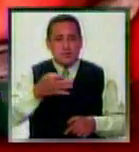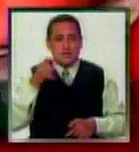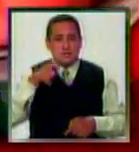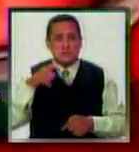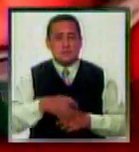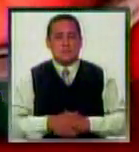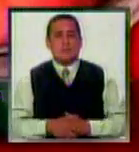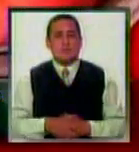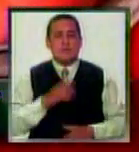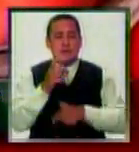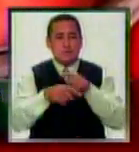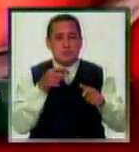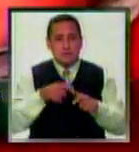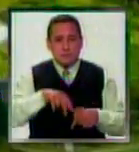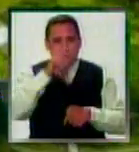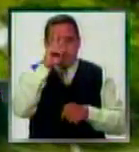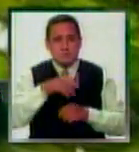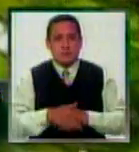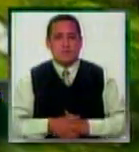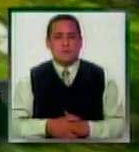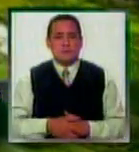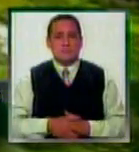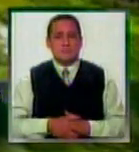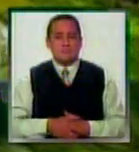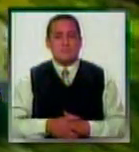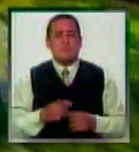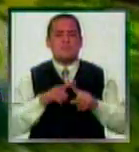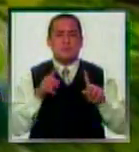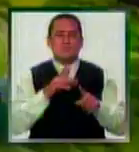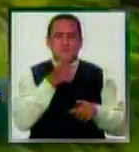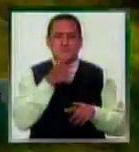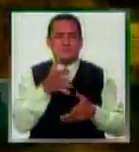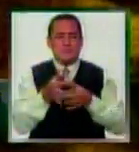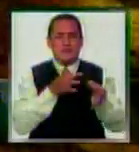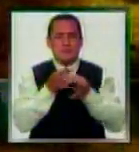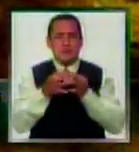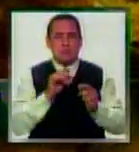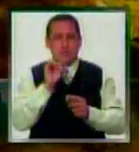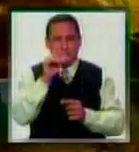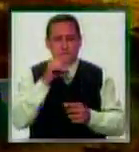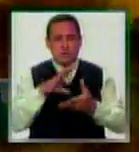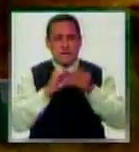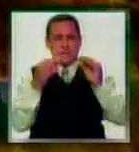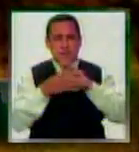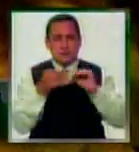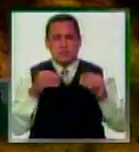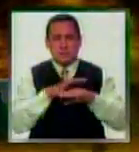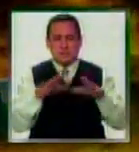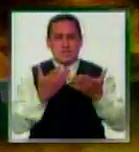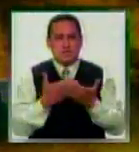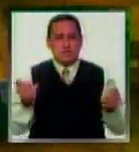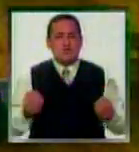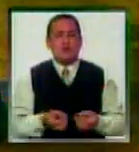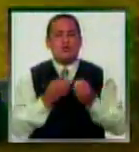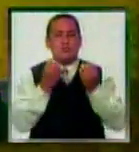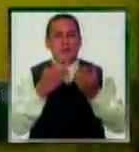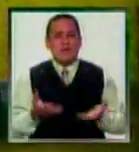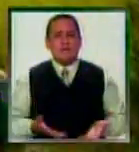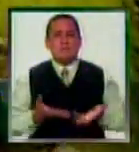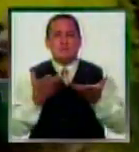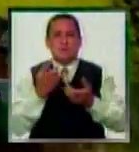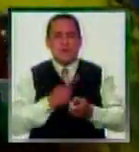necesitaba, el pueblo peruano. Pero expliquemos bien la historia de este lote y cómo así se destinó